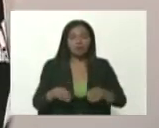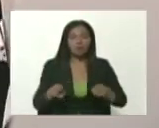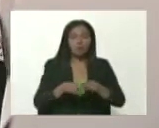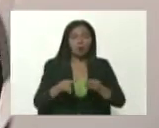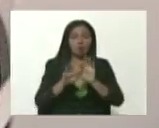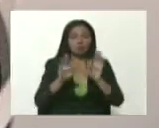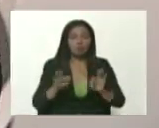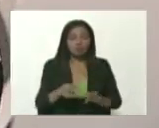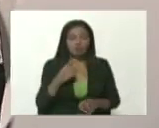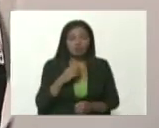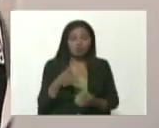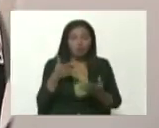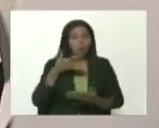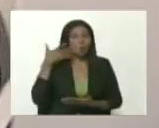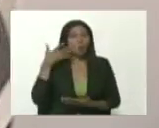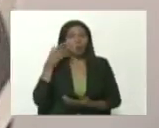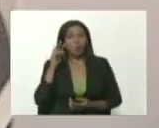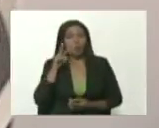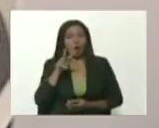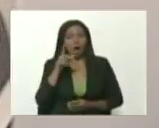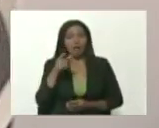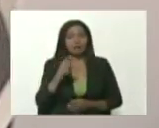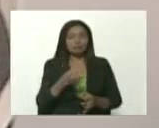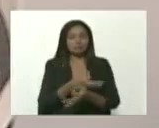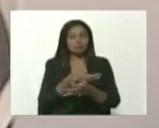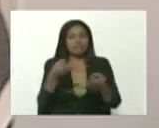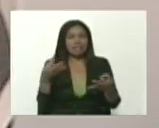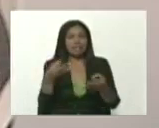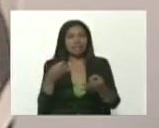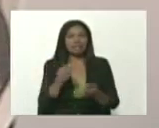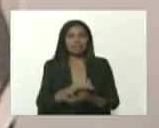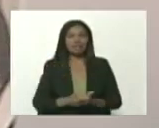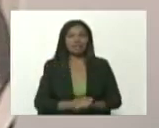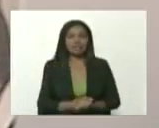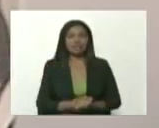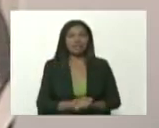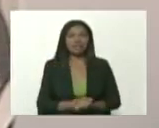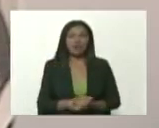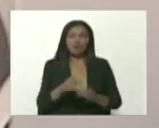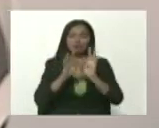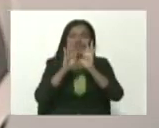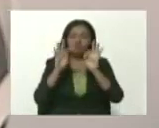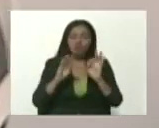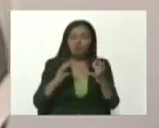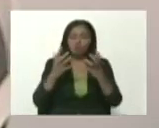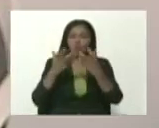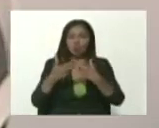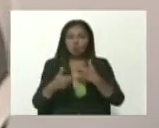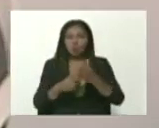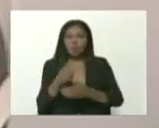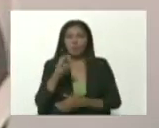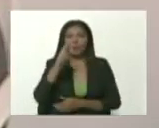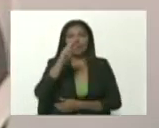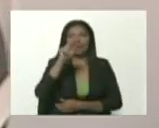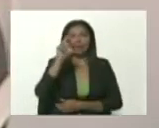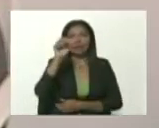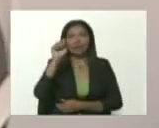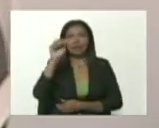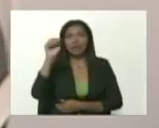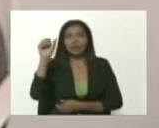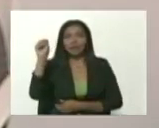es que estoy admirada con esta tremenda maquinaria que es el RAS,